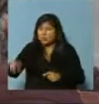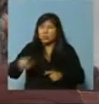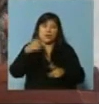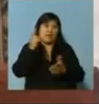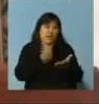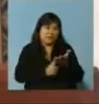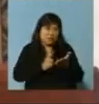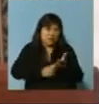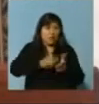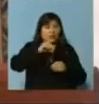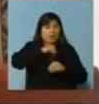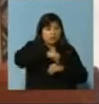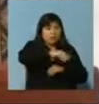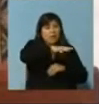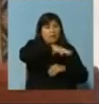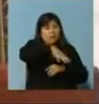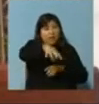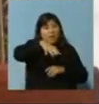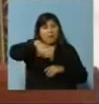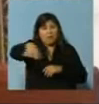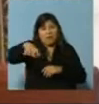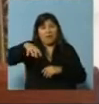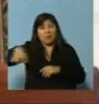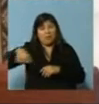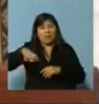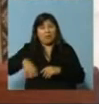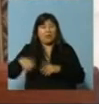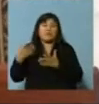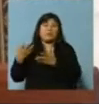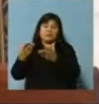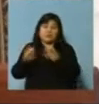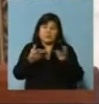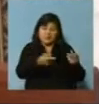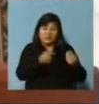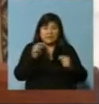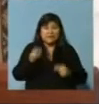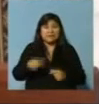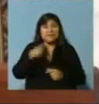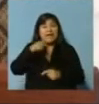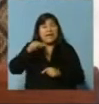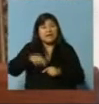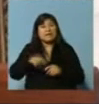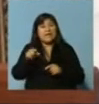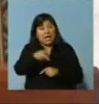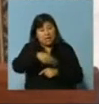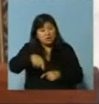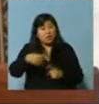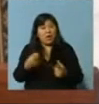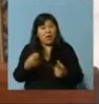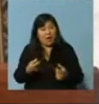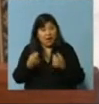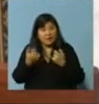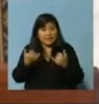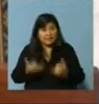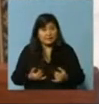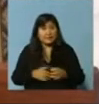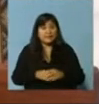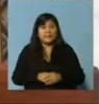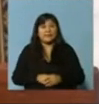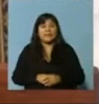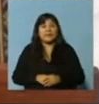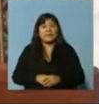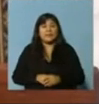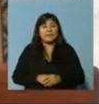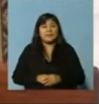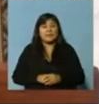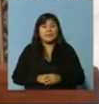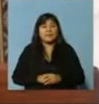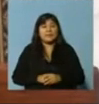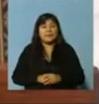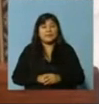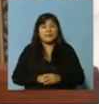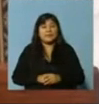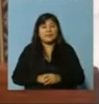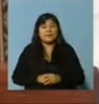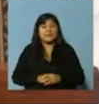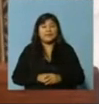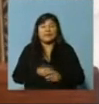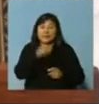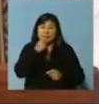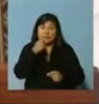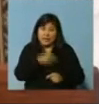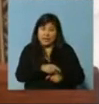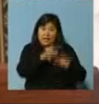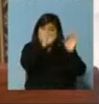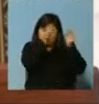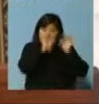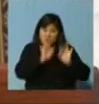localidades que crecen alrededor de la provincia, que hay mucha necesidad. Proyectos de agua que